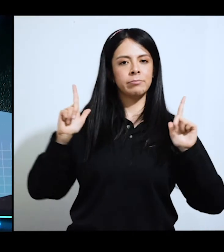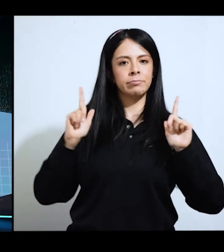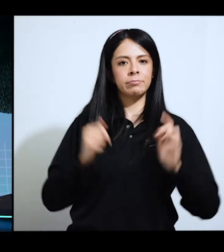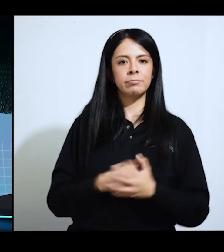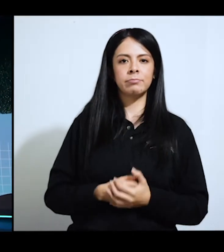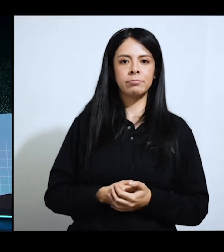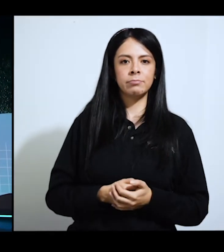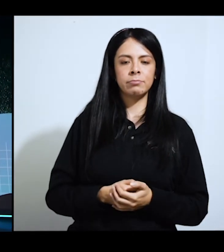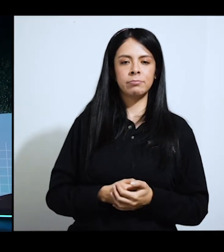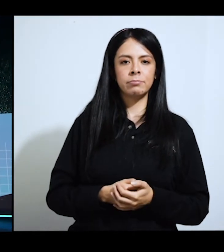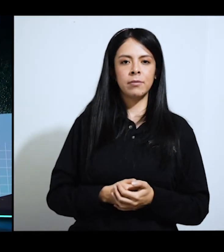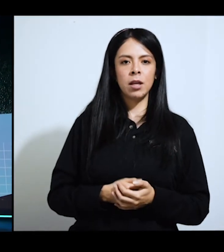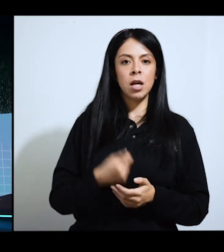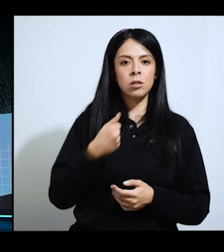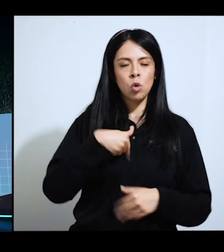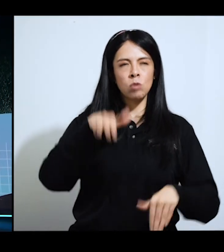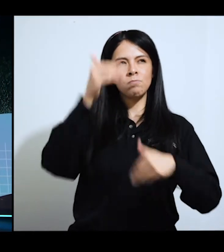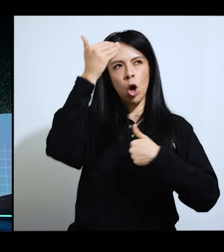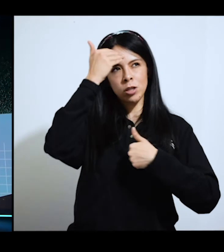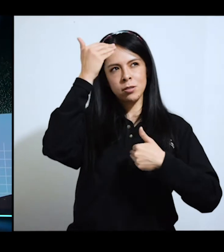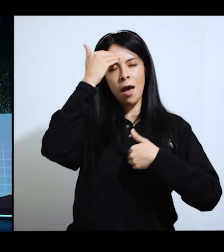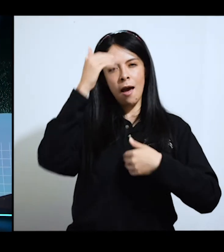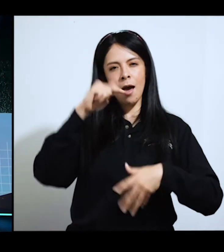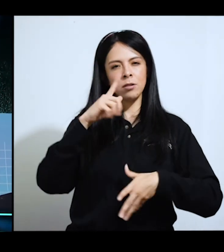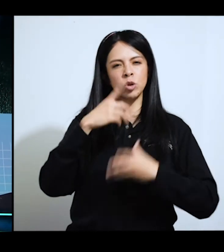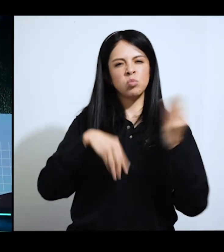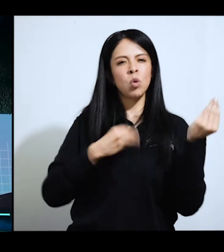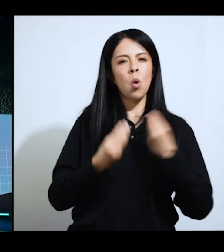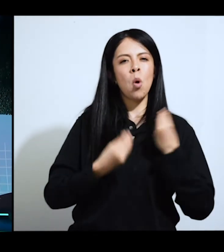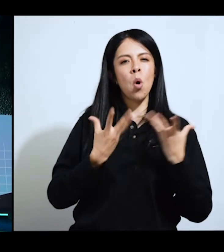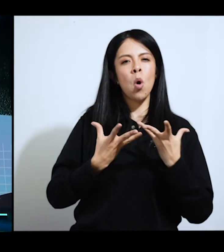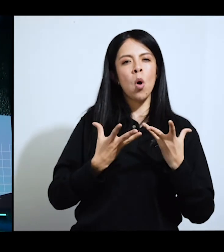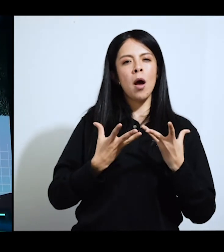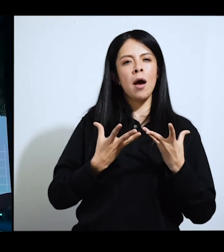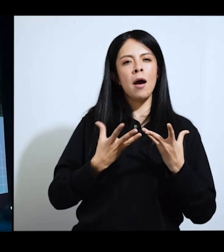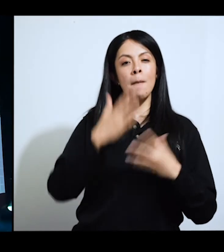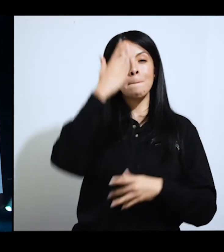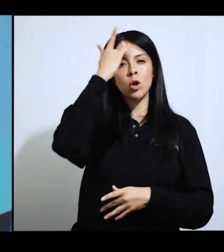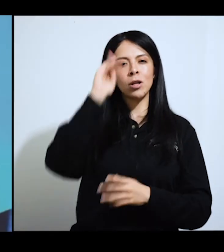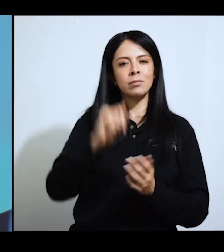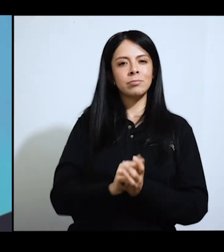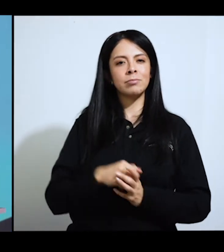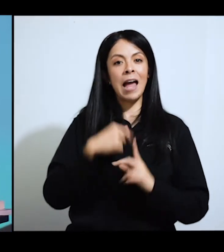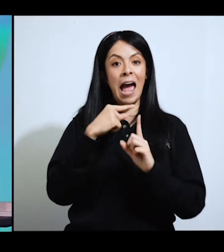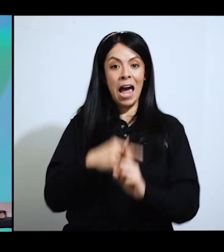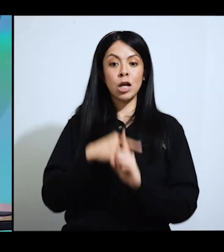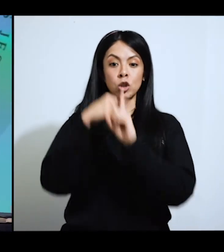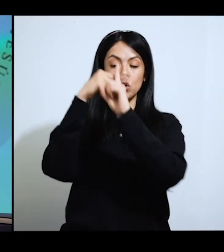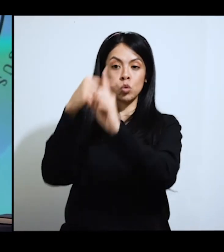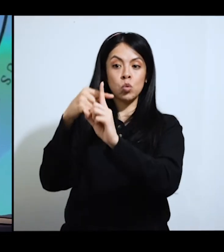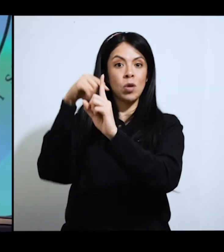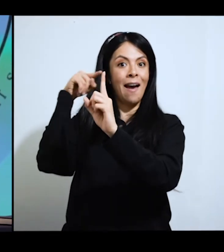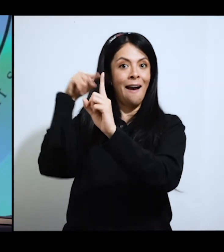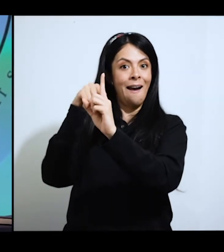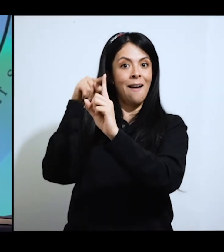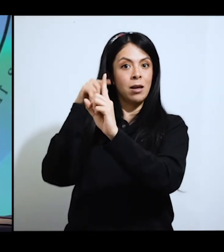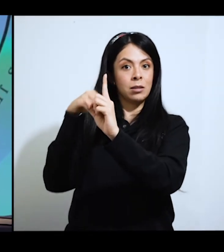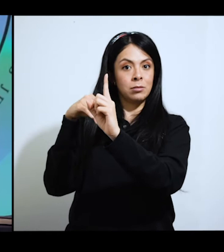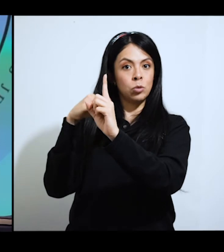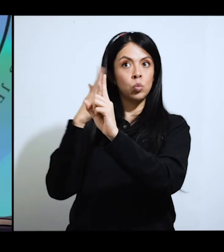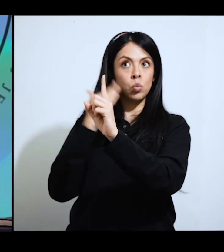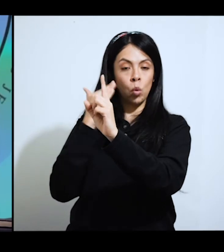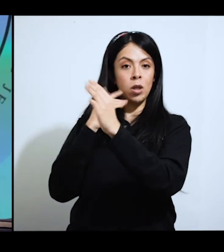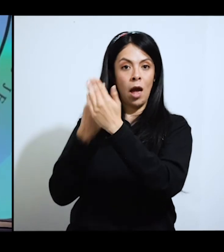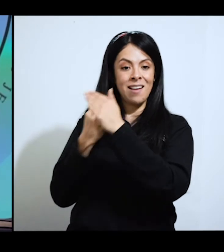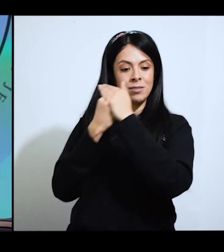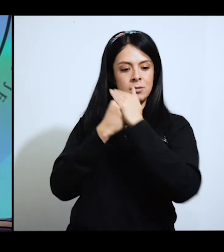podemos hacerlo porque a partir de la cruz, para los que estamos en Cristo, el enemigo, es decir, el